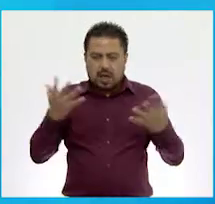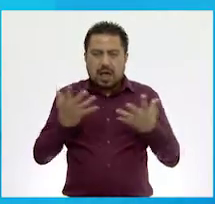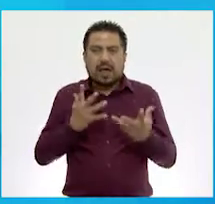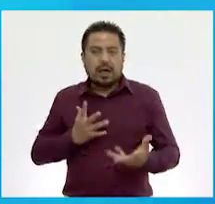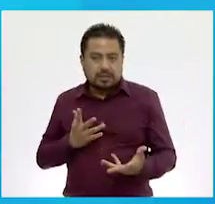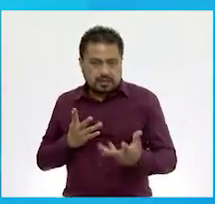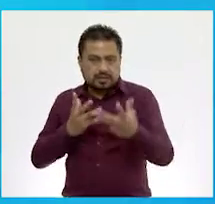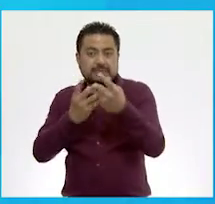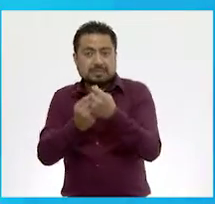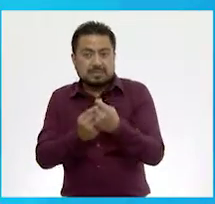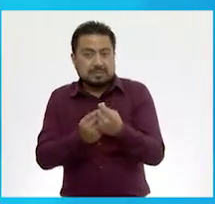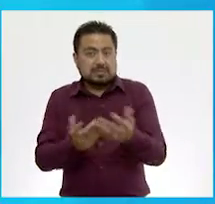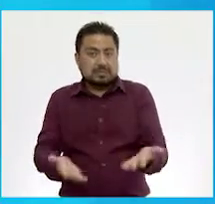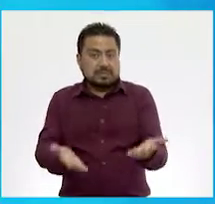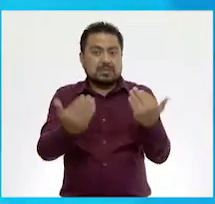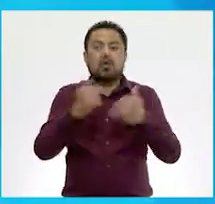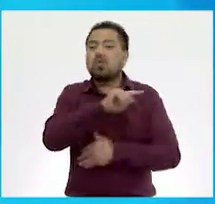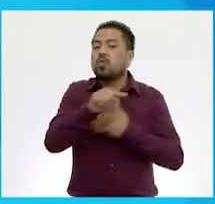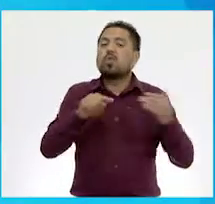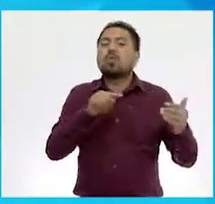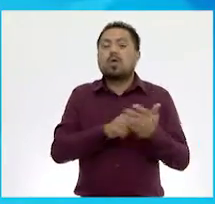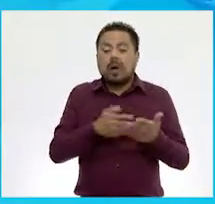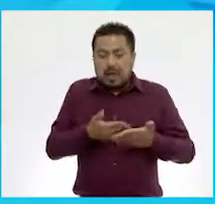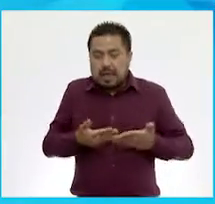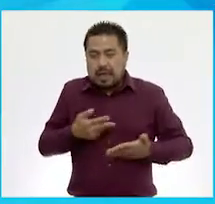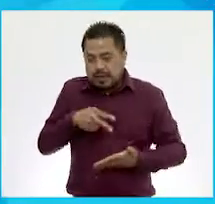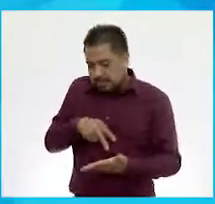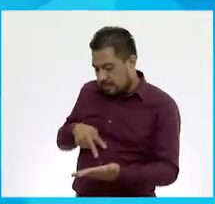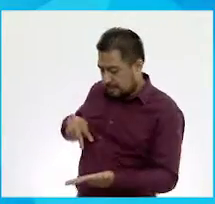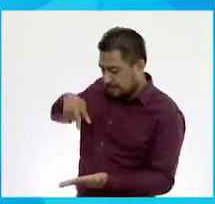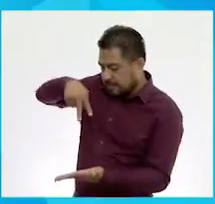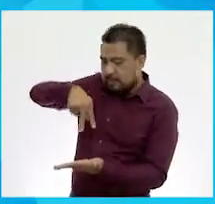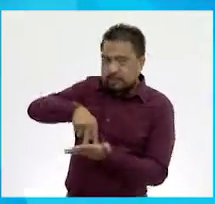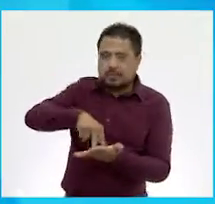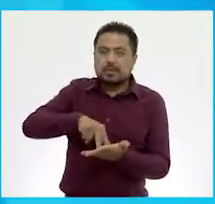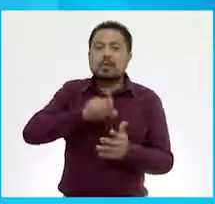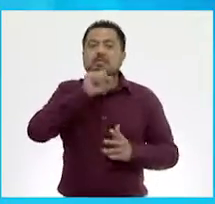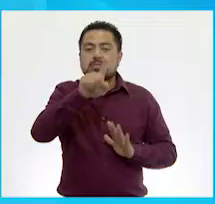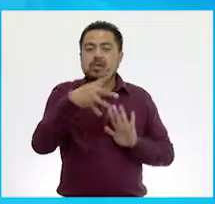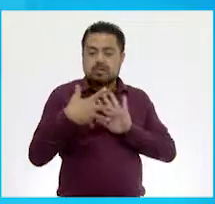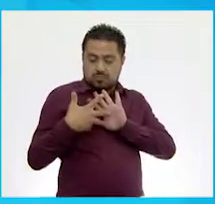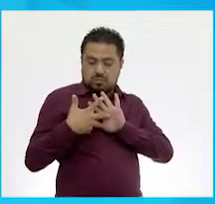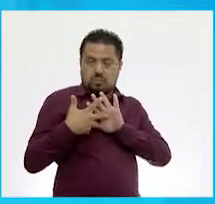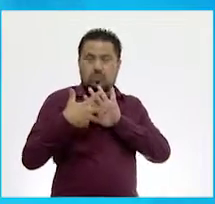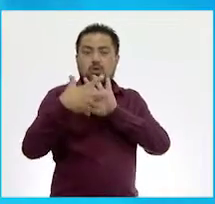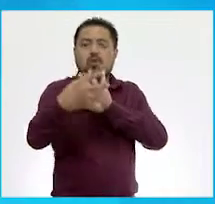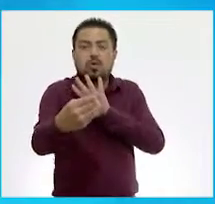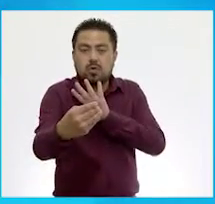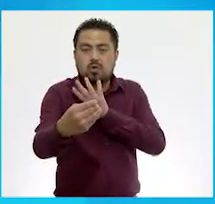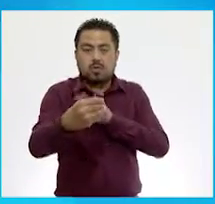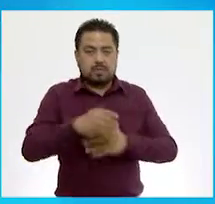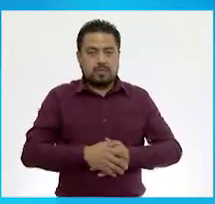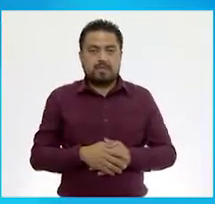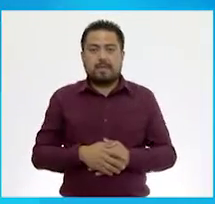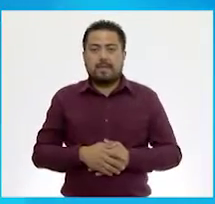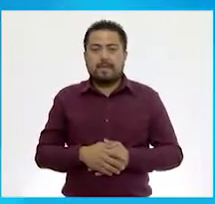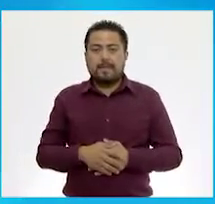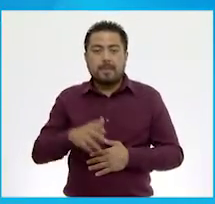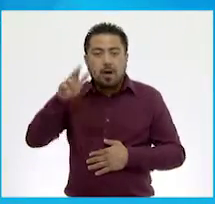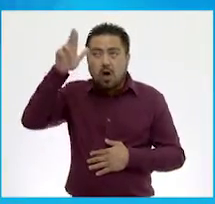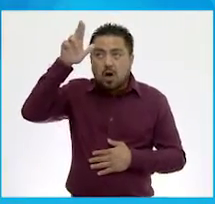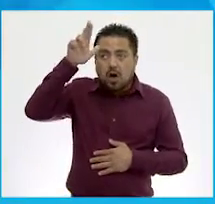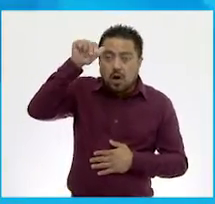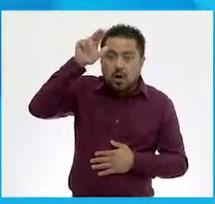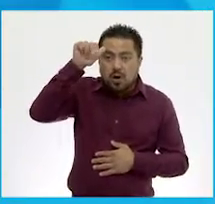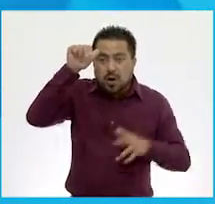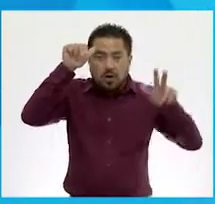con nosotros. Así es que donde estamos nos vamos a parar y repitan después de nosotros.